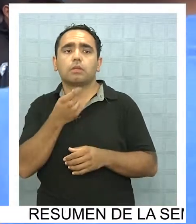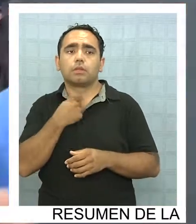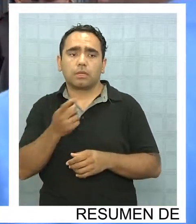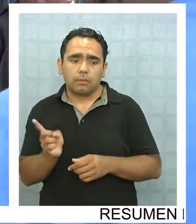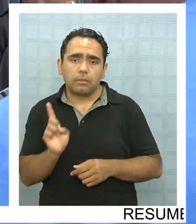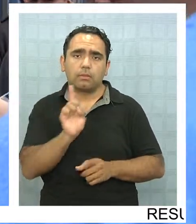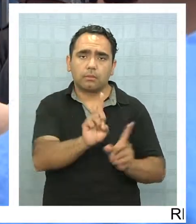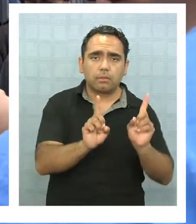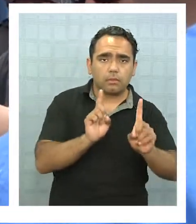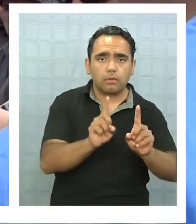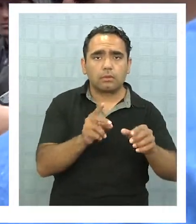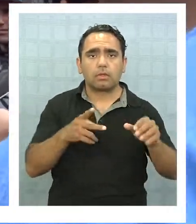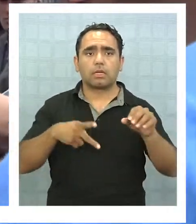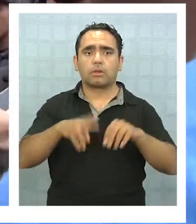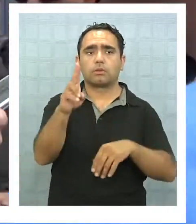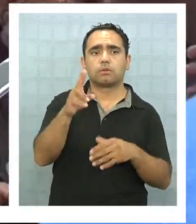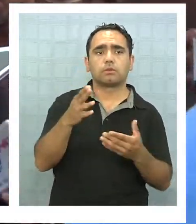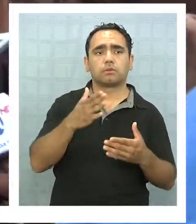Nosotros somos más que esto.